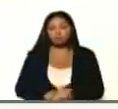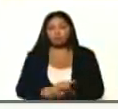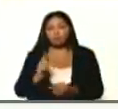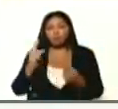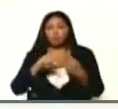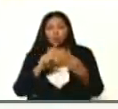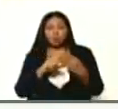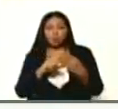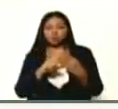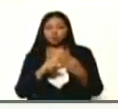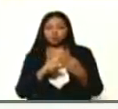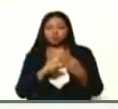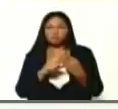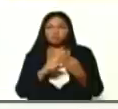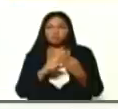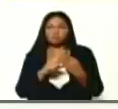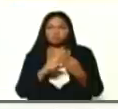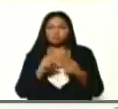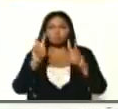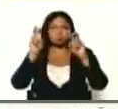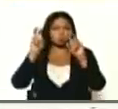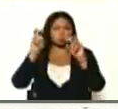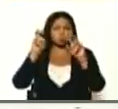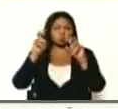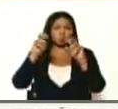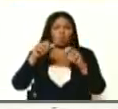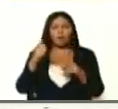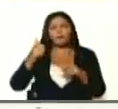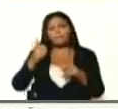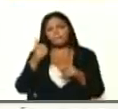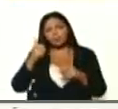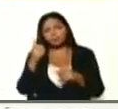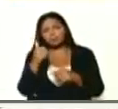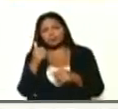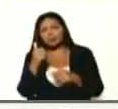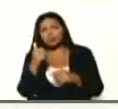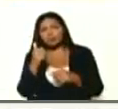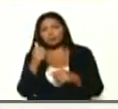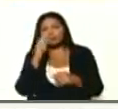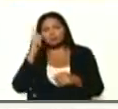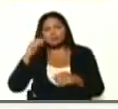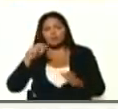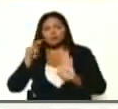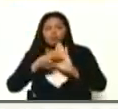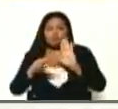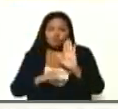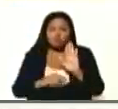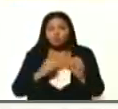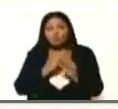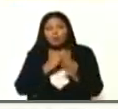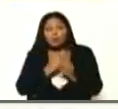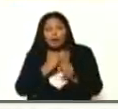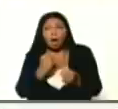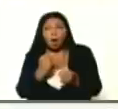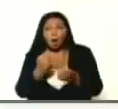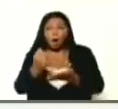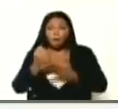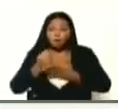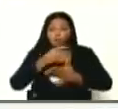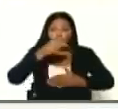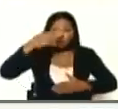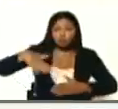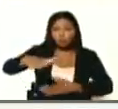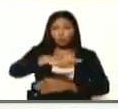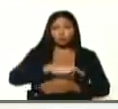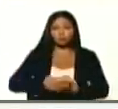encubiertos como presuntos funcionarios que tienen que cumplir una labor en favor de nuestro